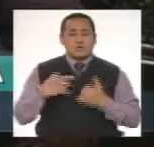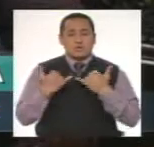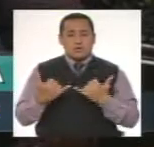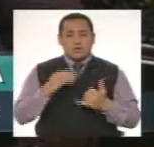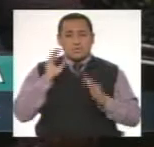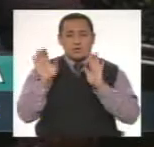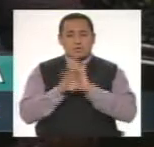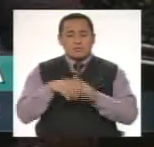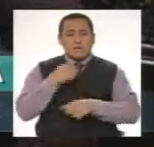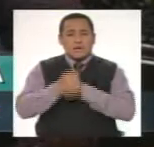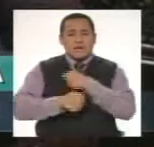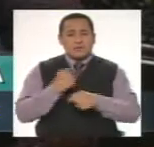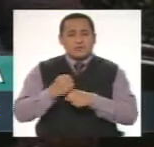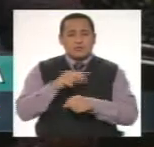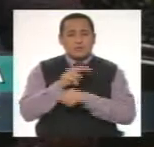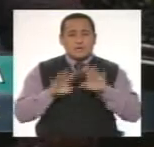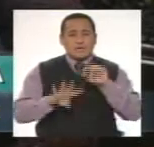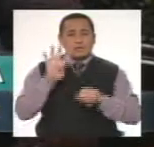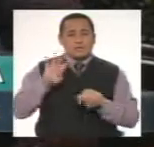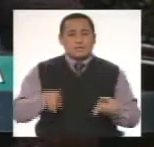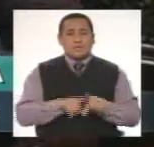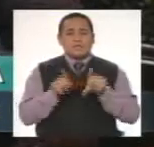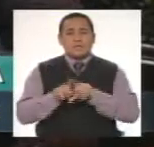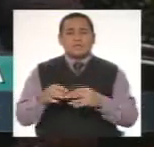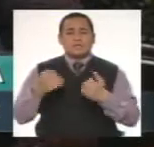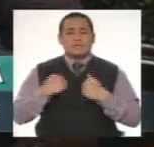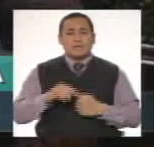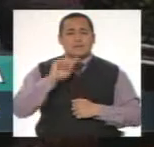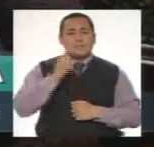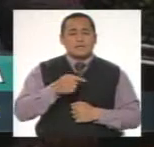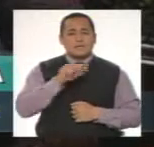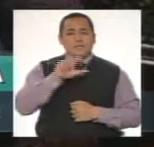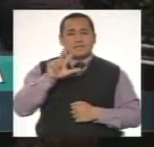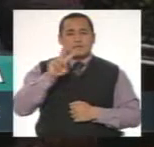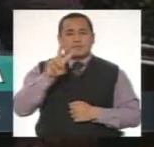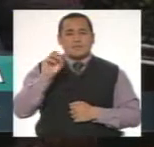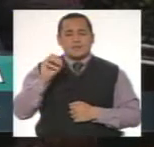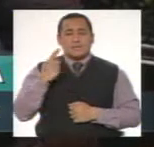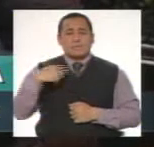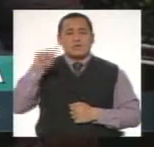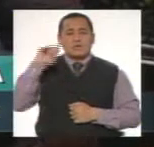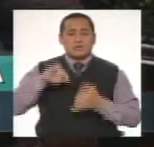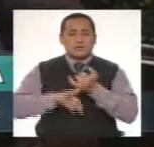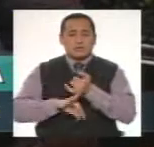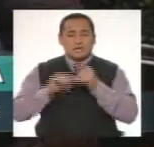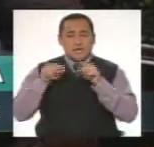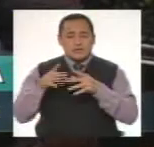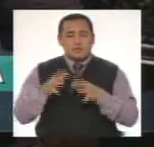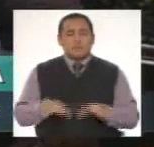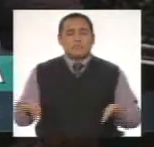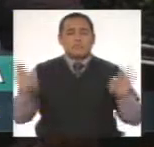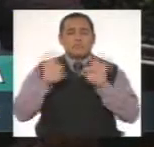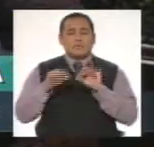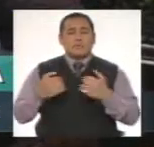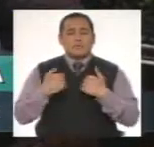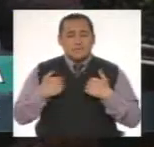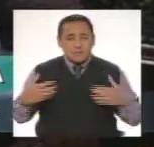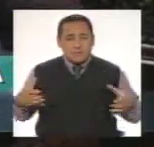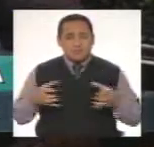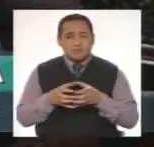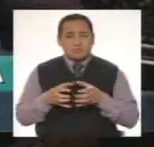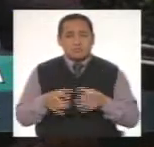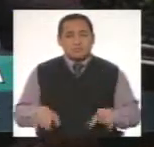el 2014, para el presupuesto del 2014, tiene 1.320 millones de soles. Esa es la importancia que tiene para